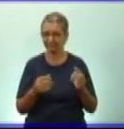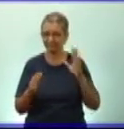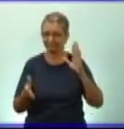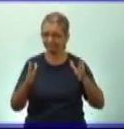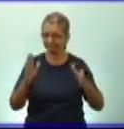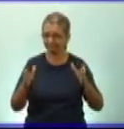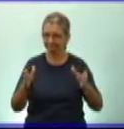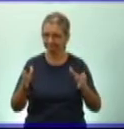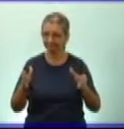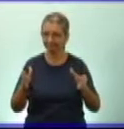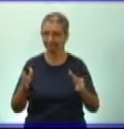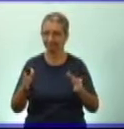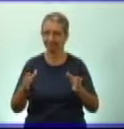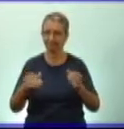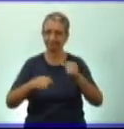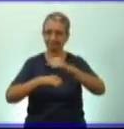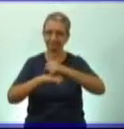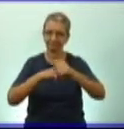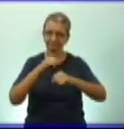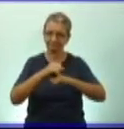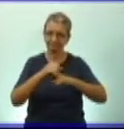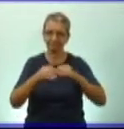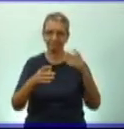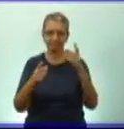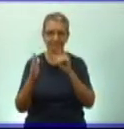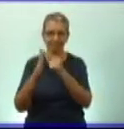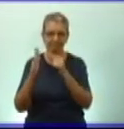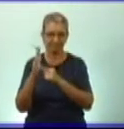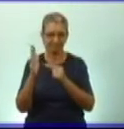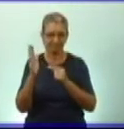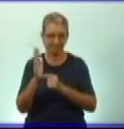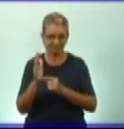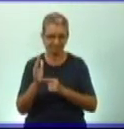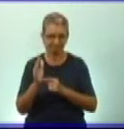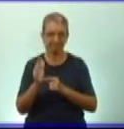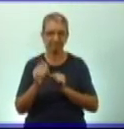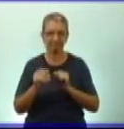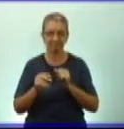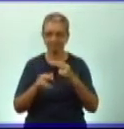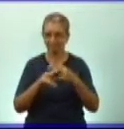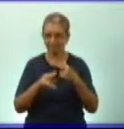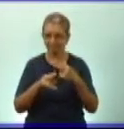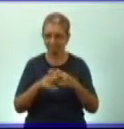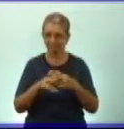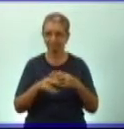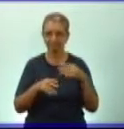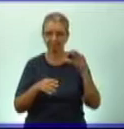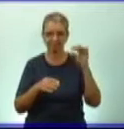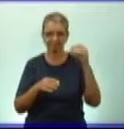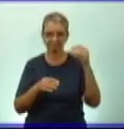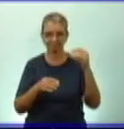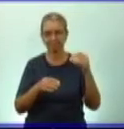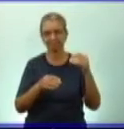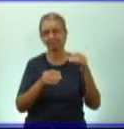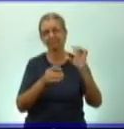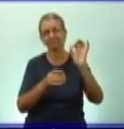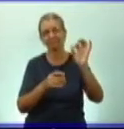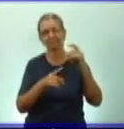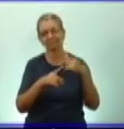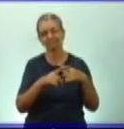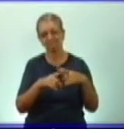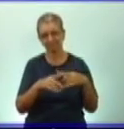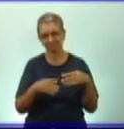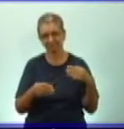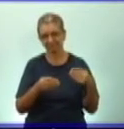según composición y propiedades y trabajaremos la nomenclatura y notación química de los óxidos, tanto de óxidos metálicos